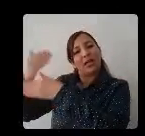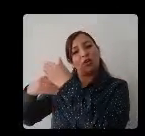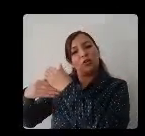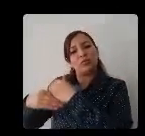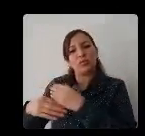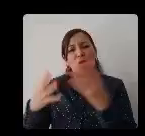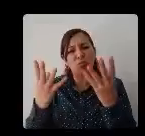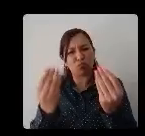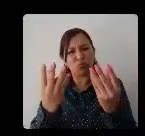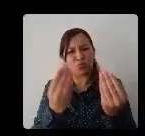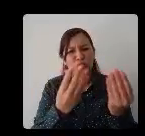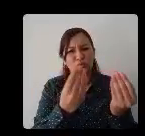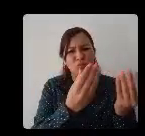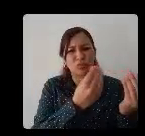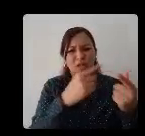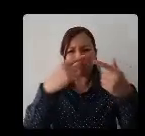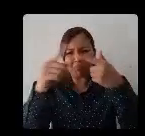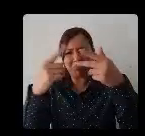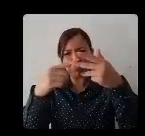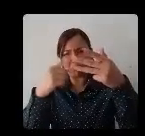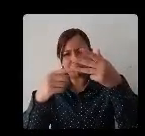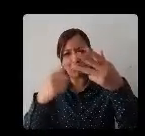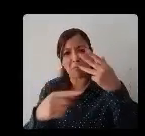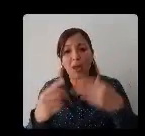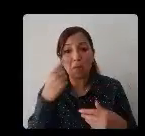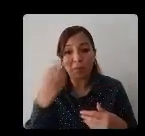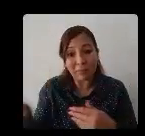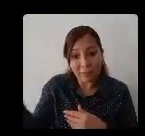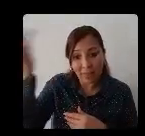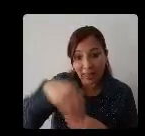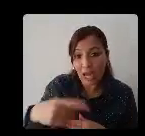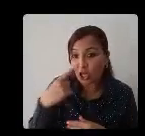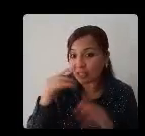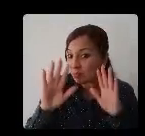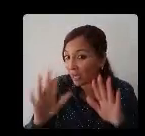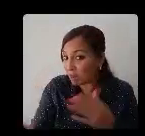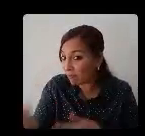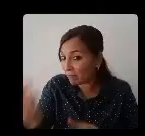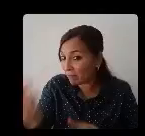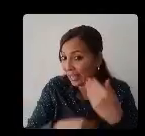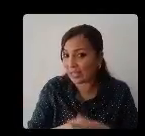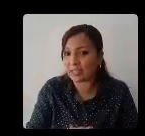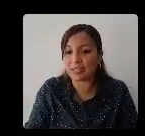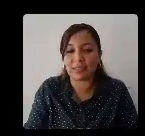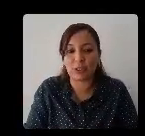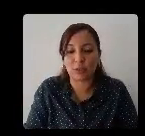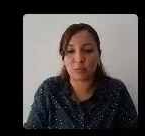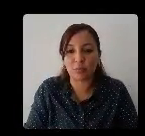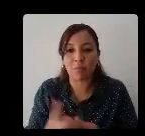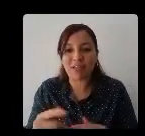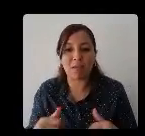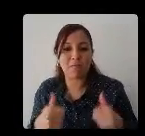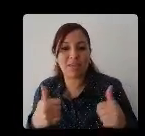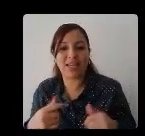por encima de la laguna Cochapampa. Entonces ya están siendo